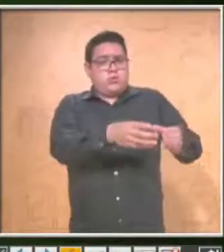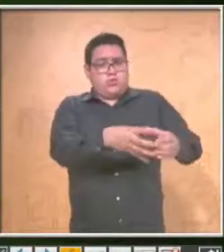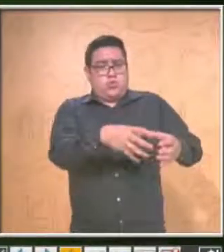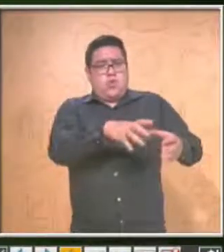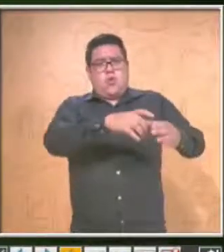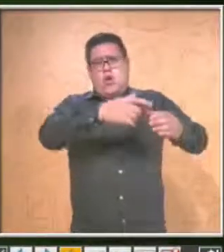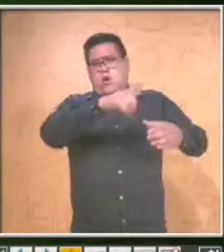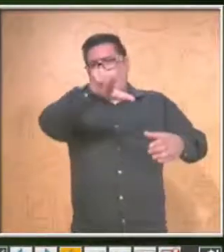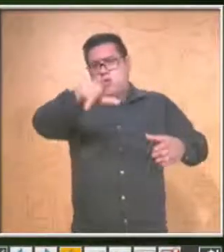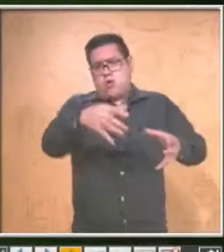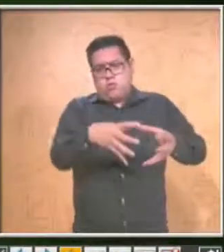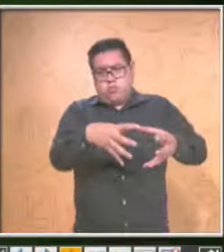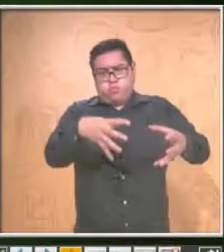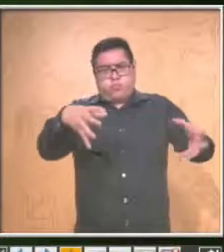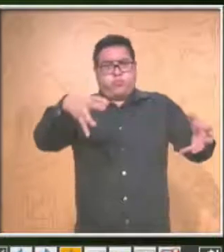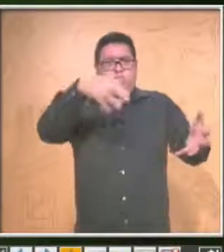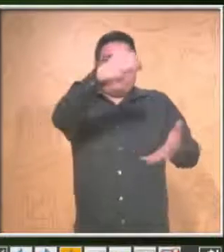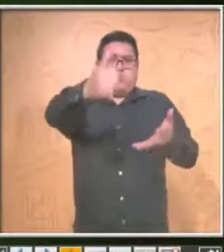ciudades.